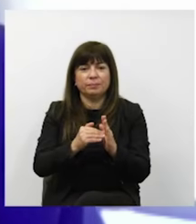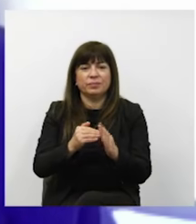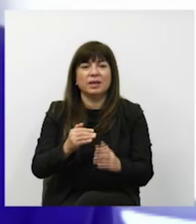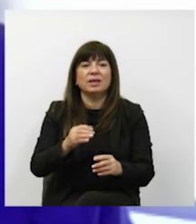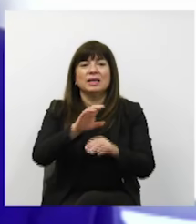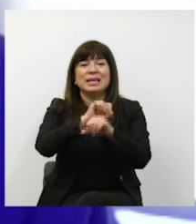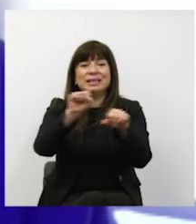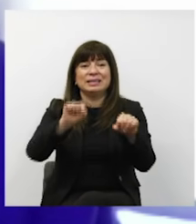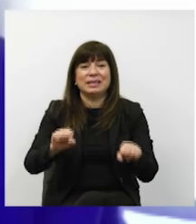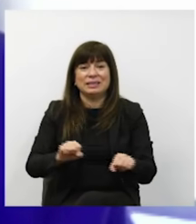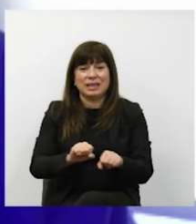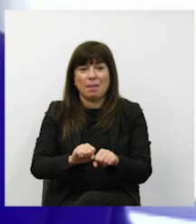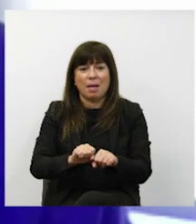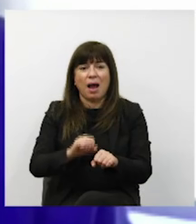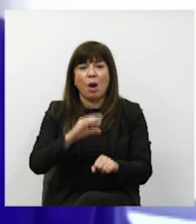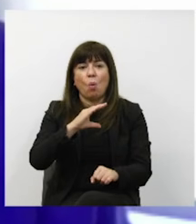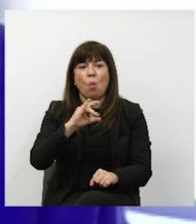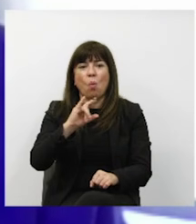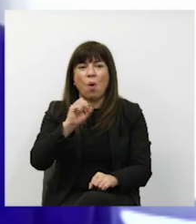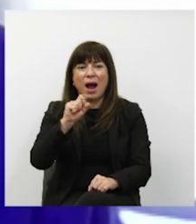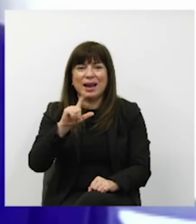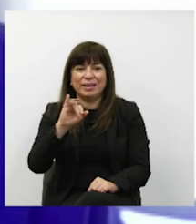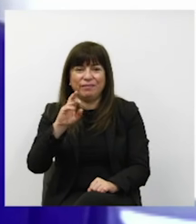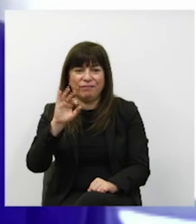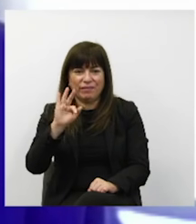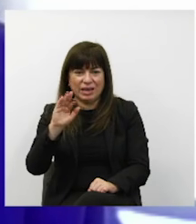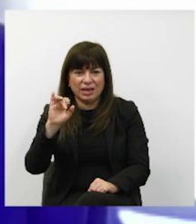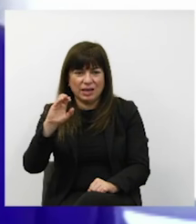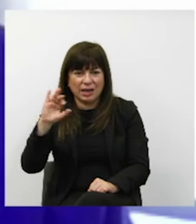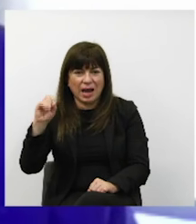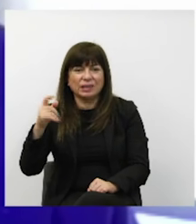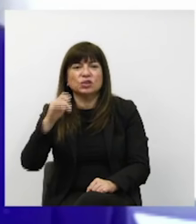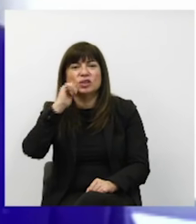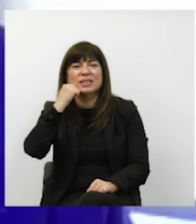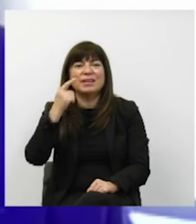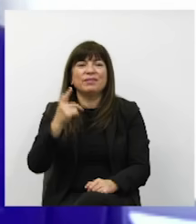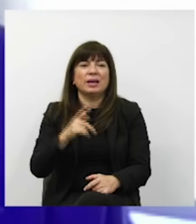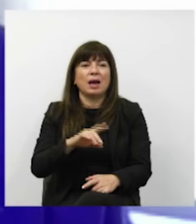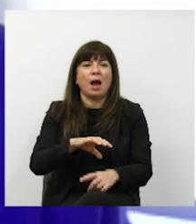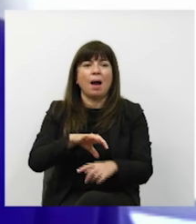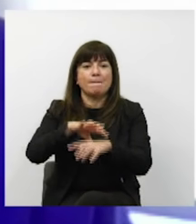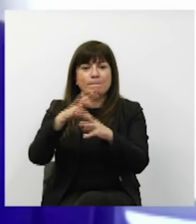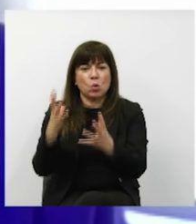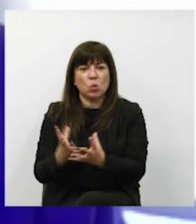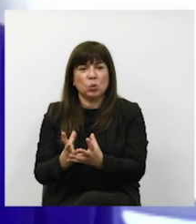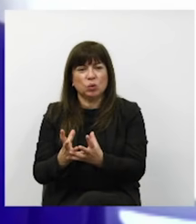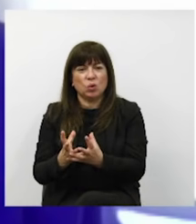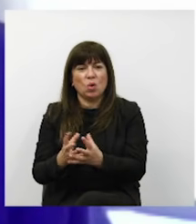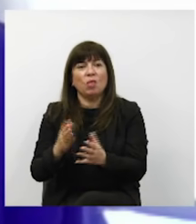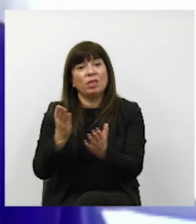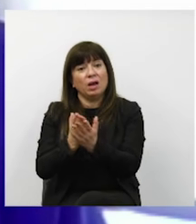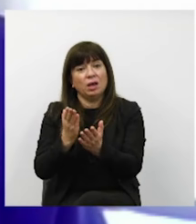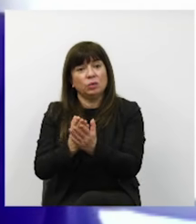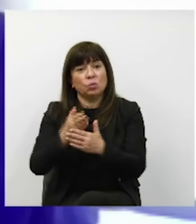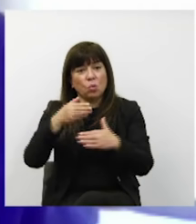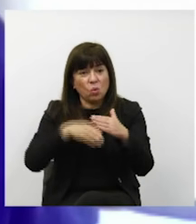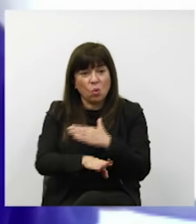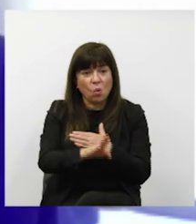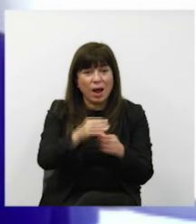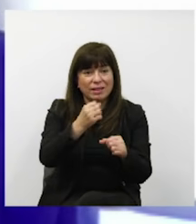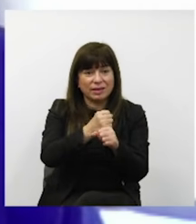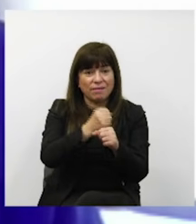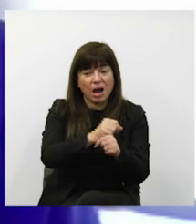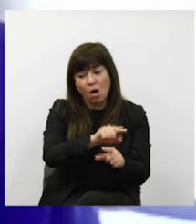el sistema global de cualificaciones, que te permite entrar desde el mundo del estudio al trabajo, del trabajo